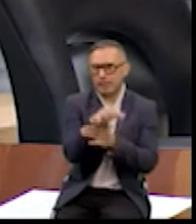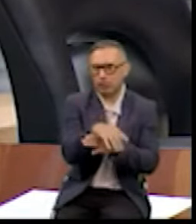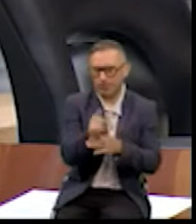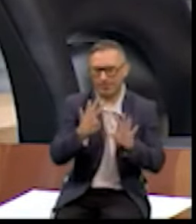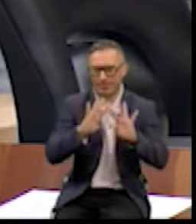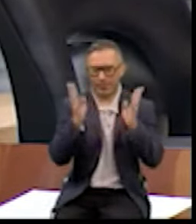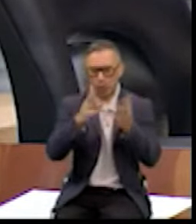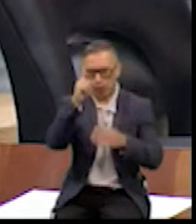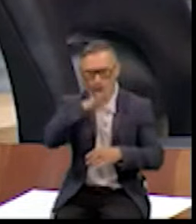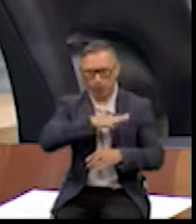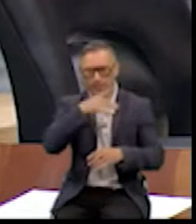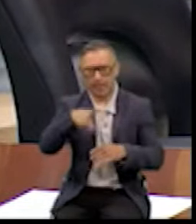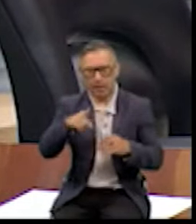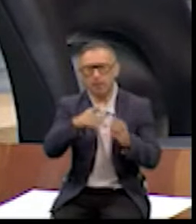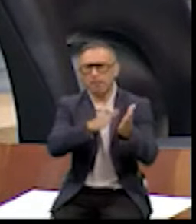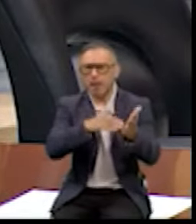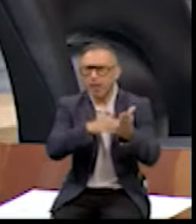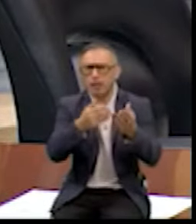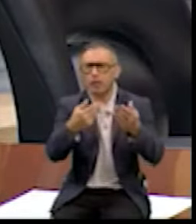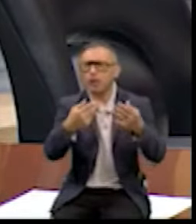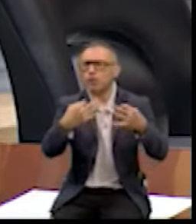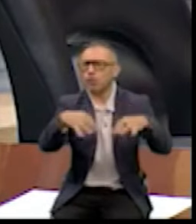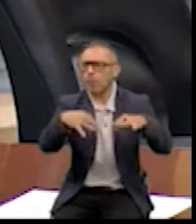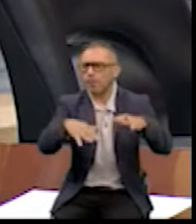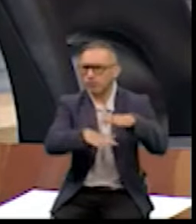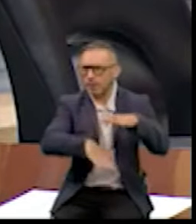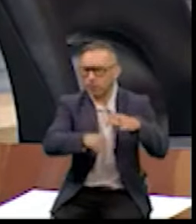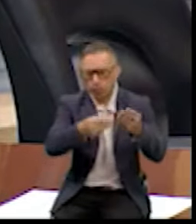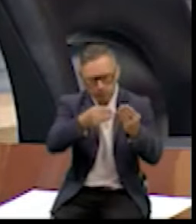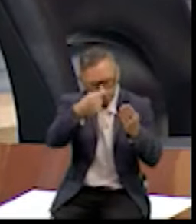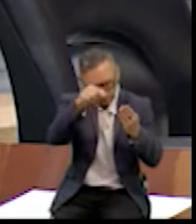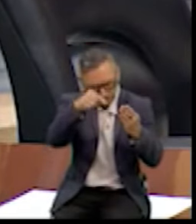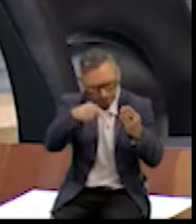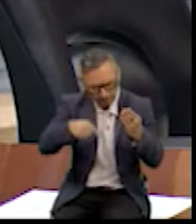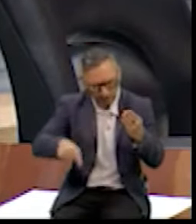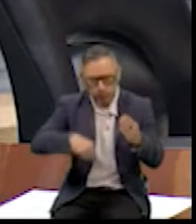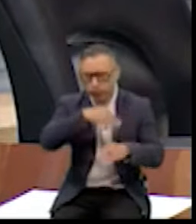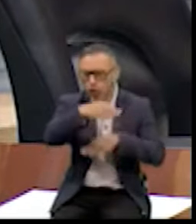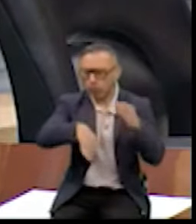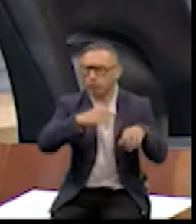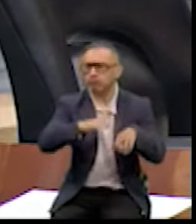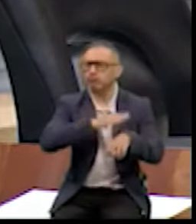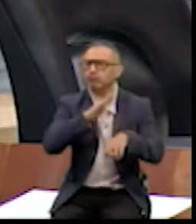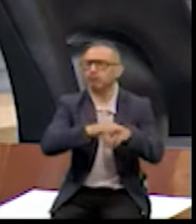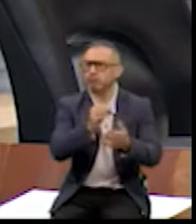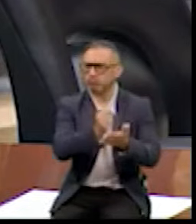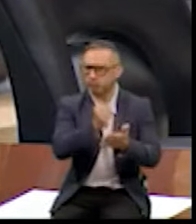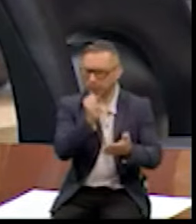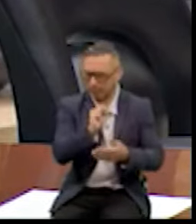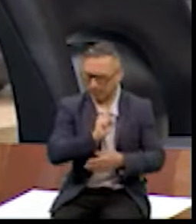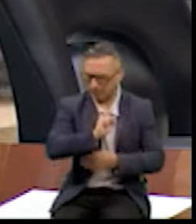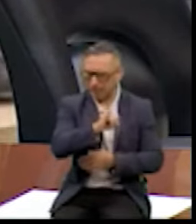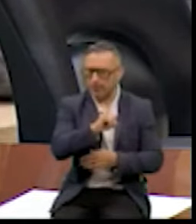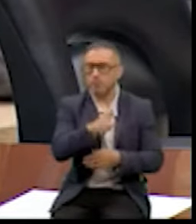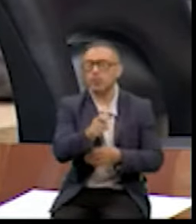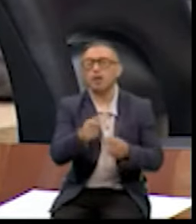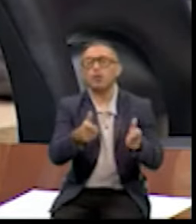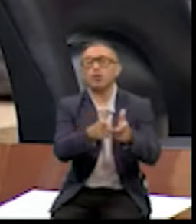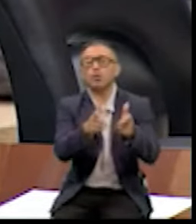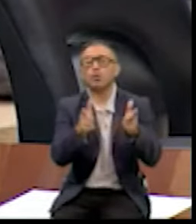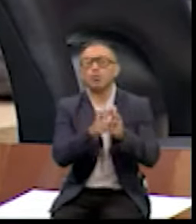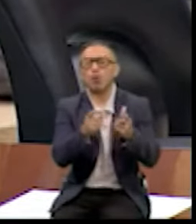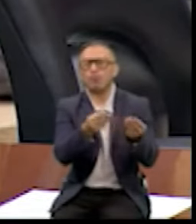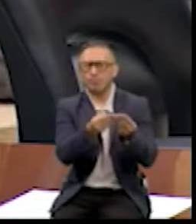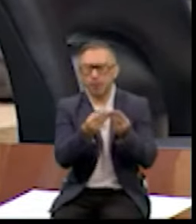locales y que eventualmente dentro de MC Jalisco digan estamos en riesgo de perder la gubernatura, que